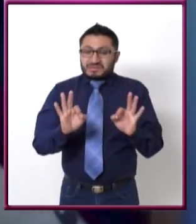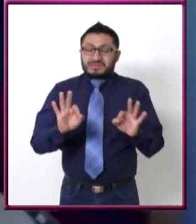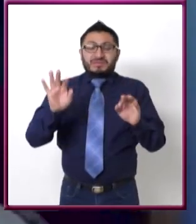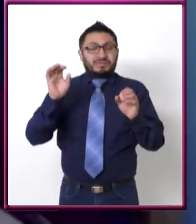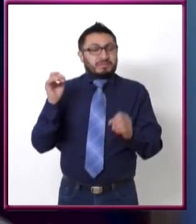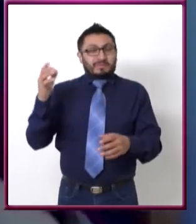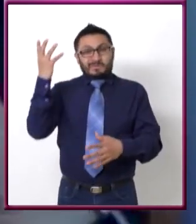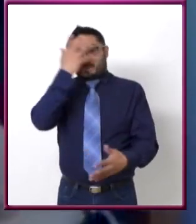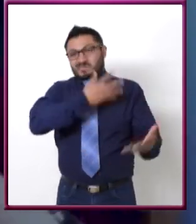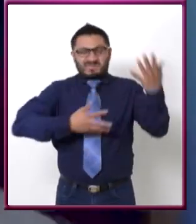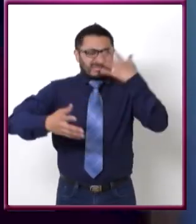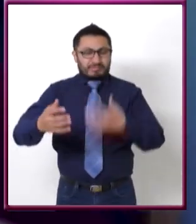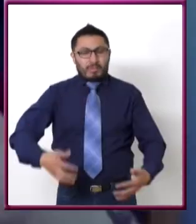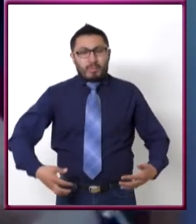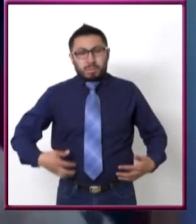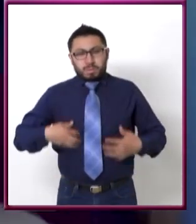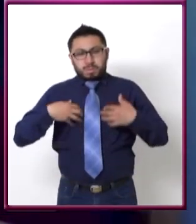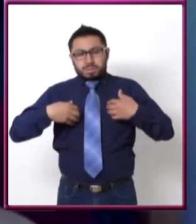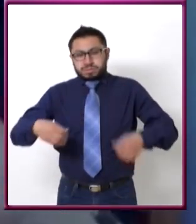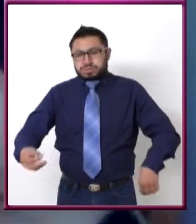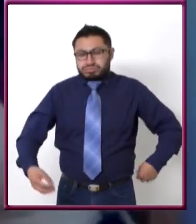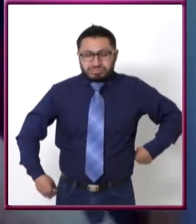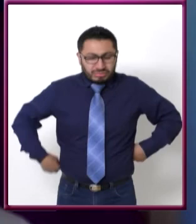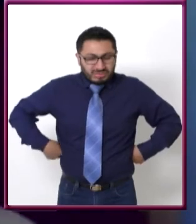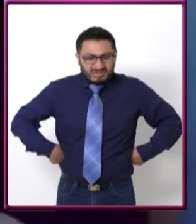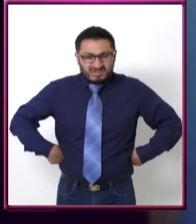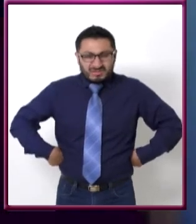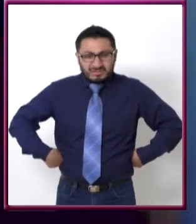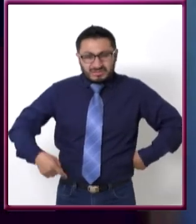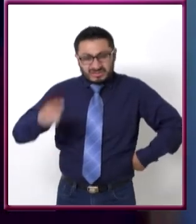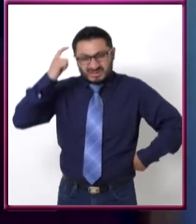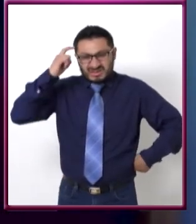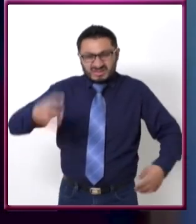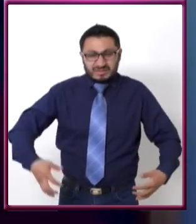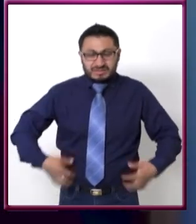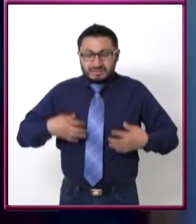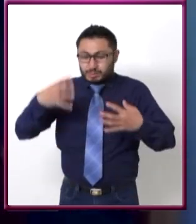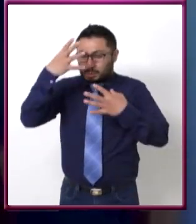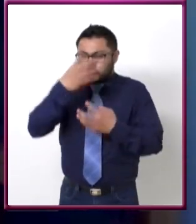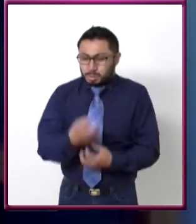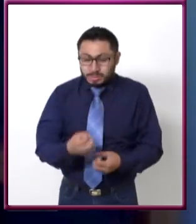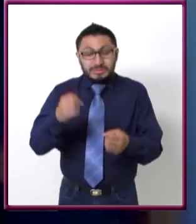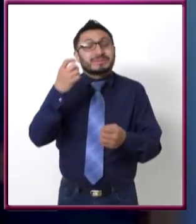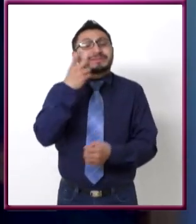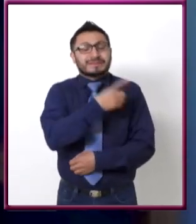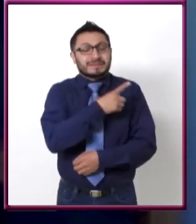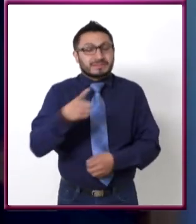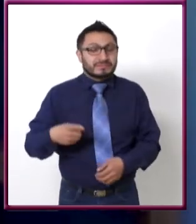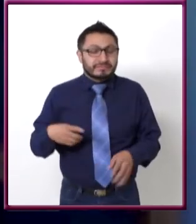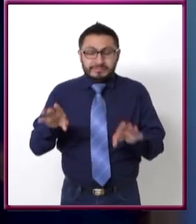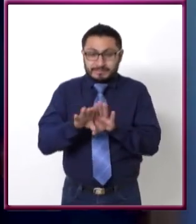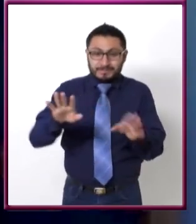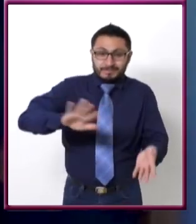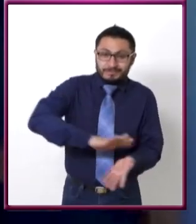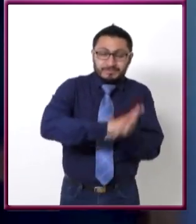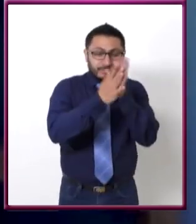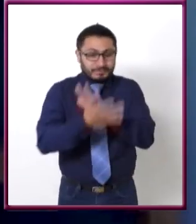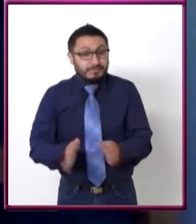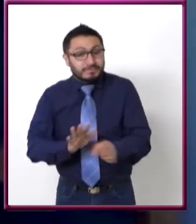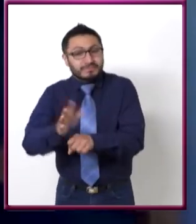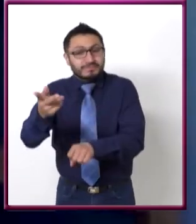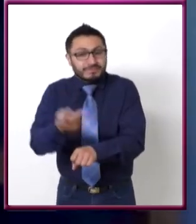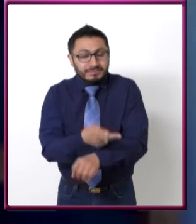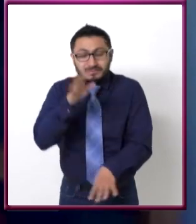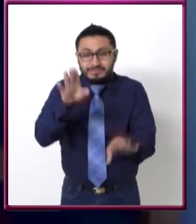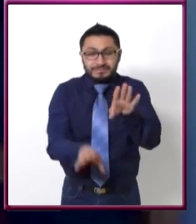por frustración, enojo, impotencia, tristeza, y de alguna manera tiene que transitar. ¿Y